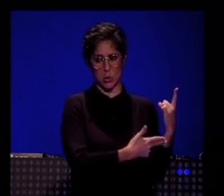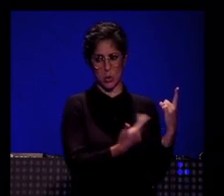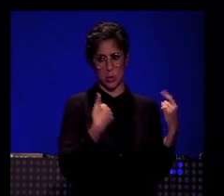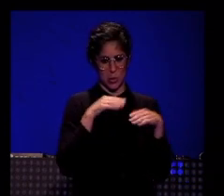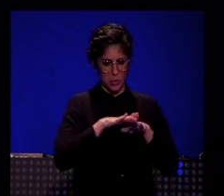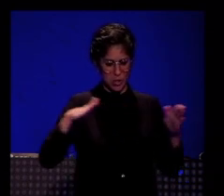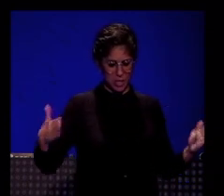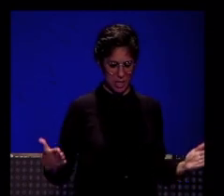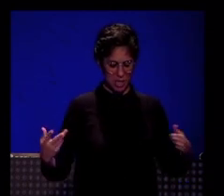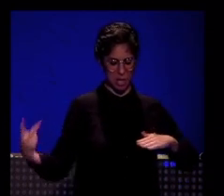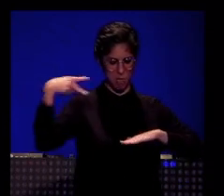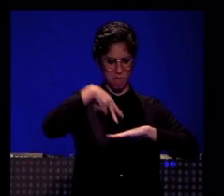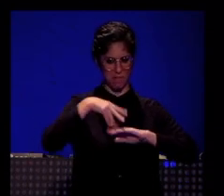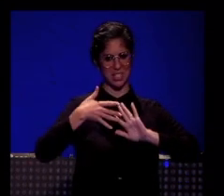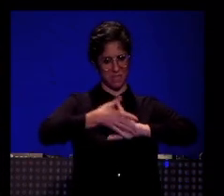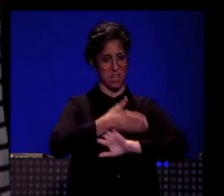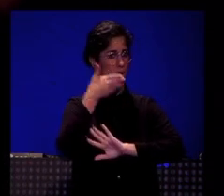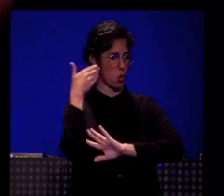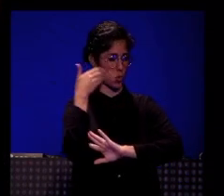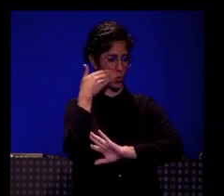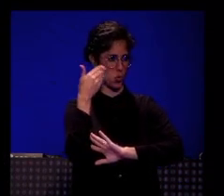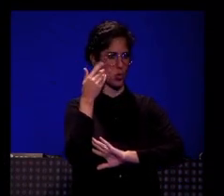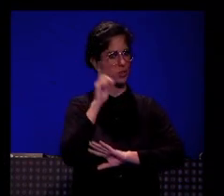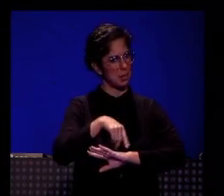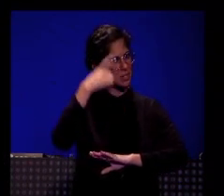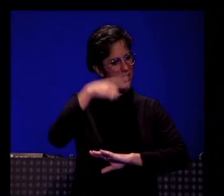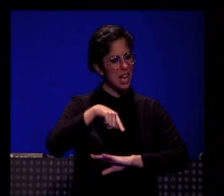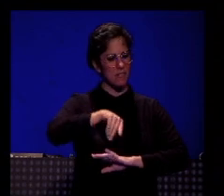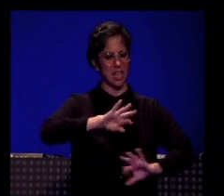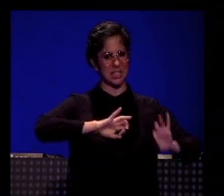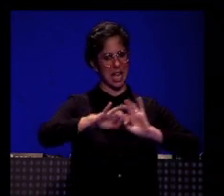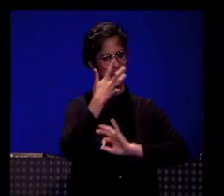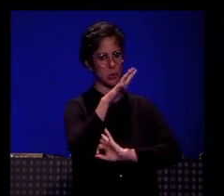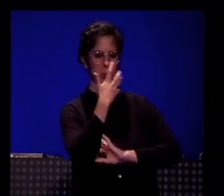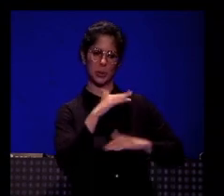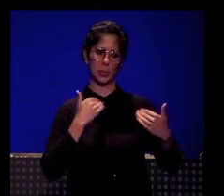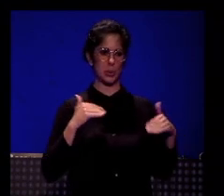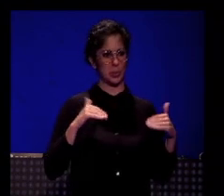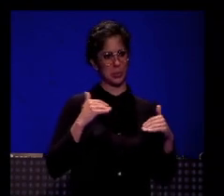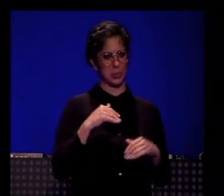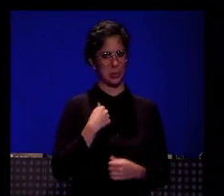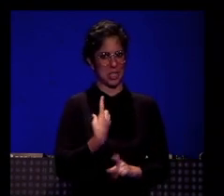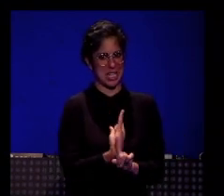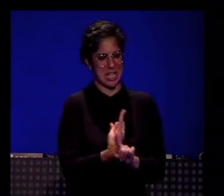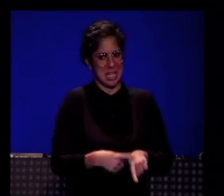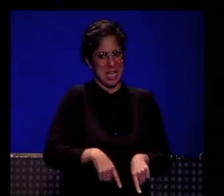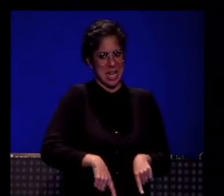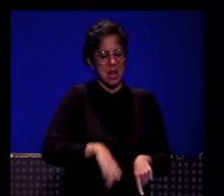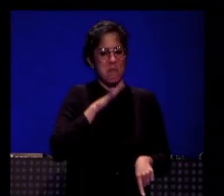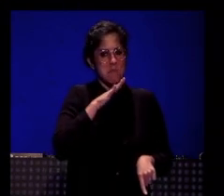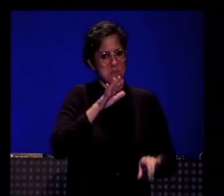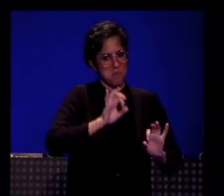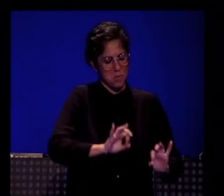orgullo para mí y también saben que este teatro da bastante respeto entonces si ven - tan nervioso comprenderán el motivo